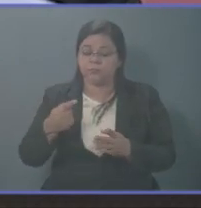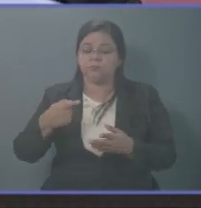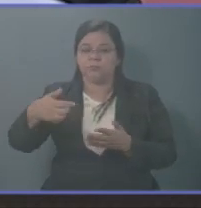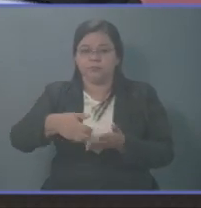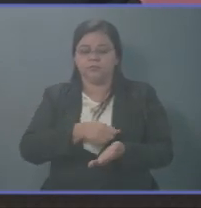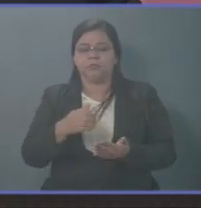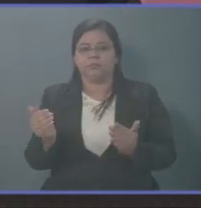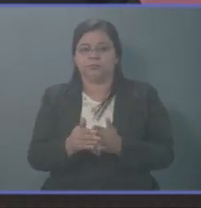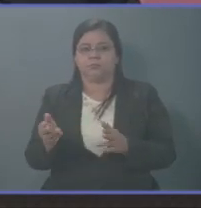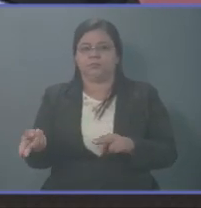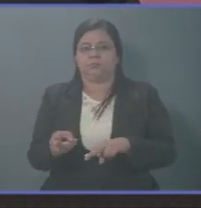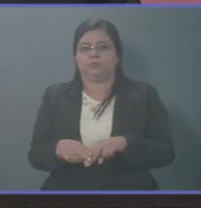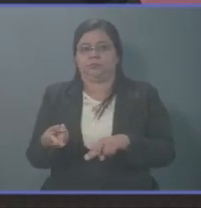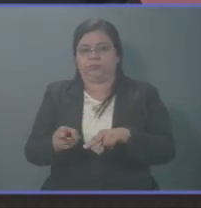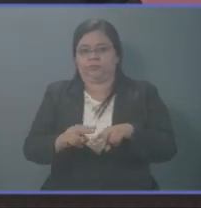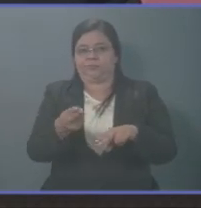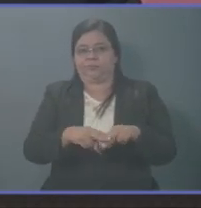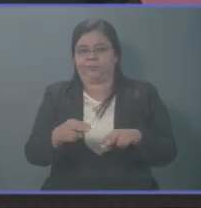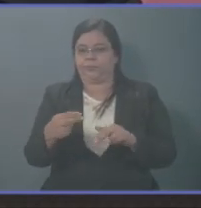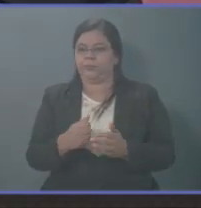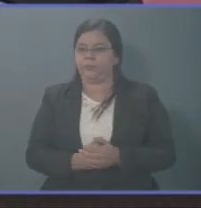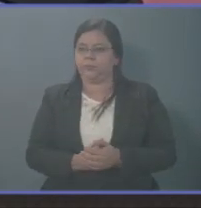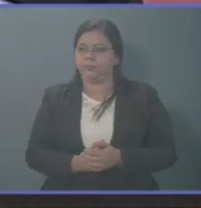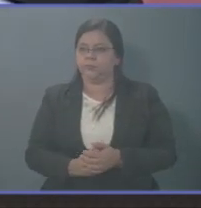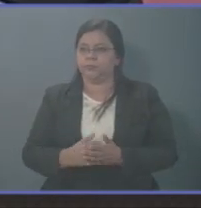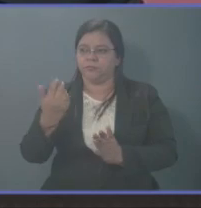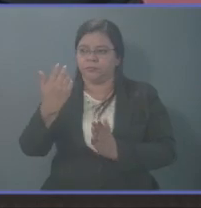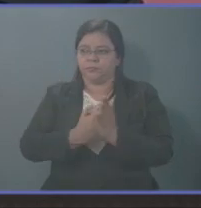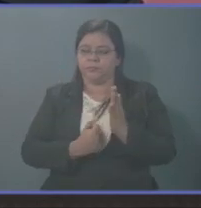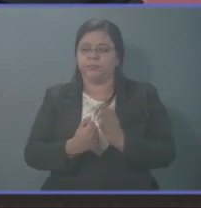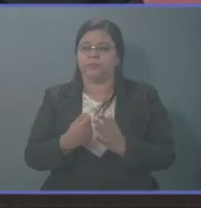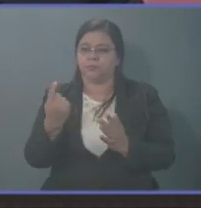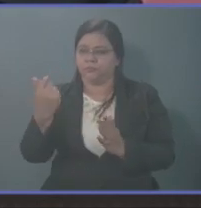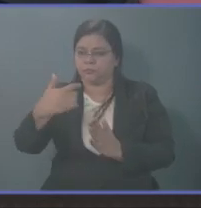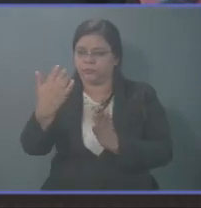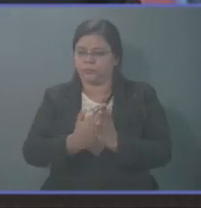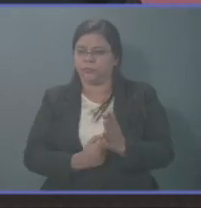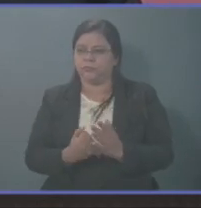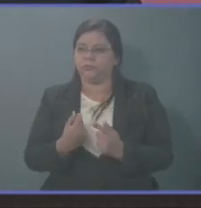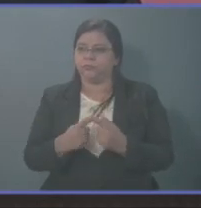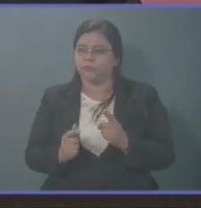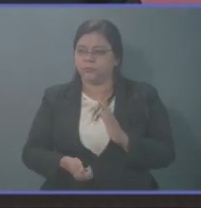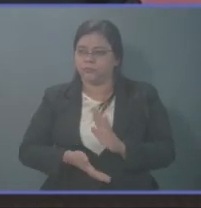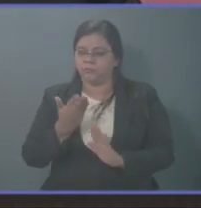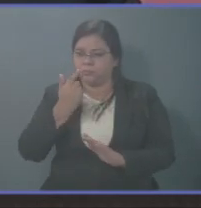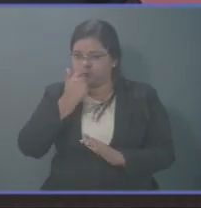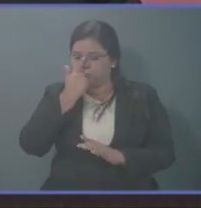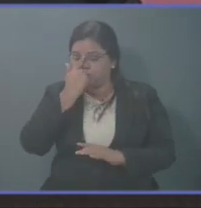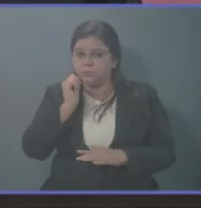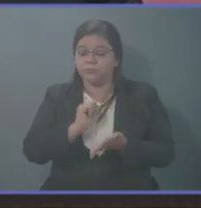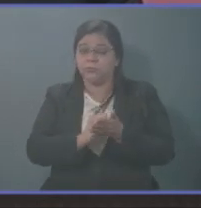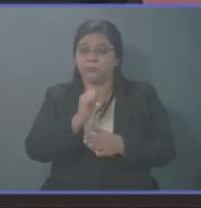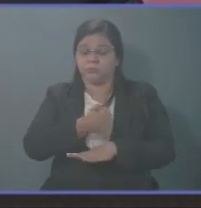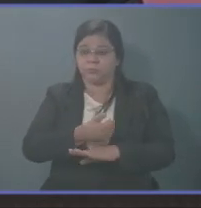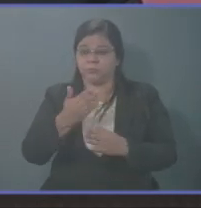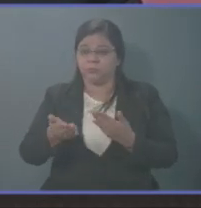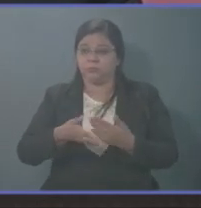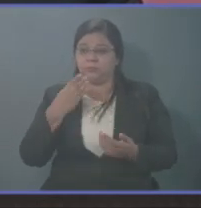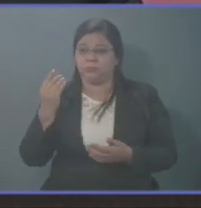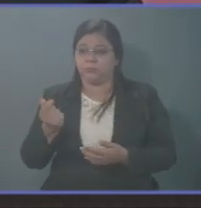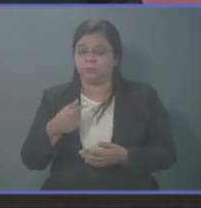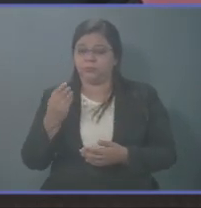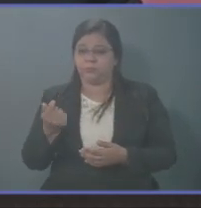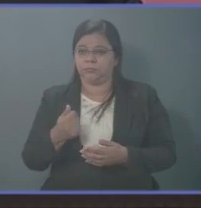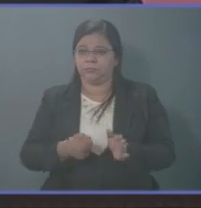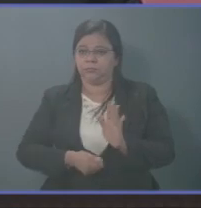incluyendo cargos y multas. Establecer los procedimientos en materia tributaria, establecer facilidades y prórrogas de